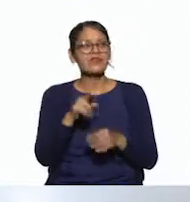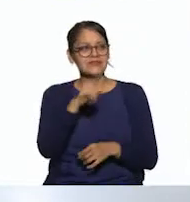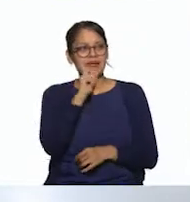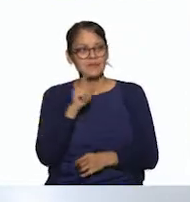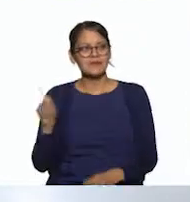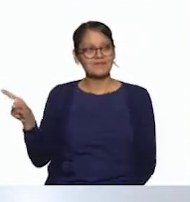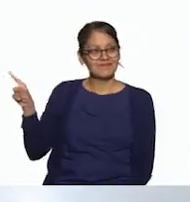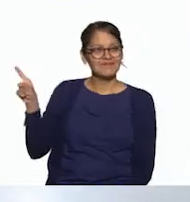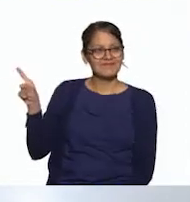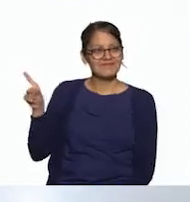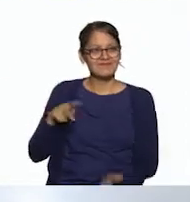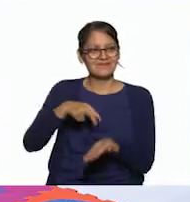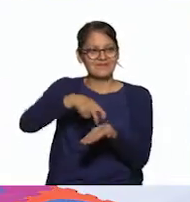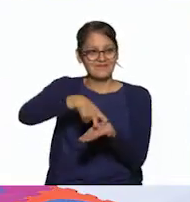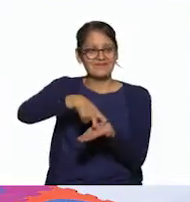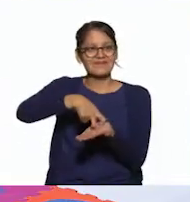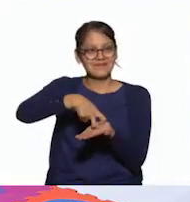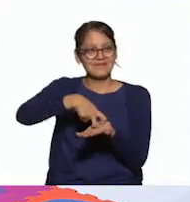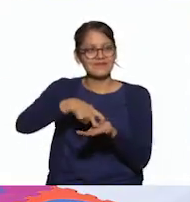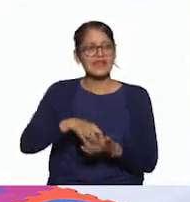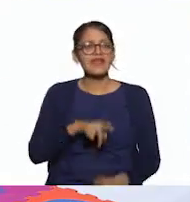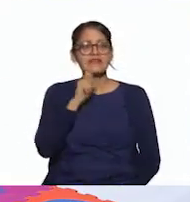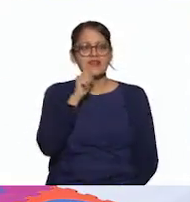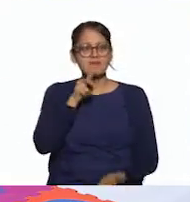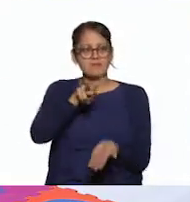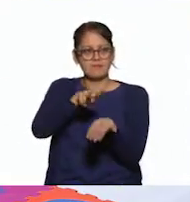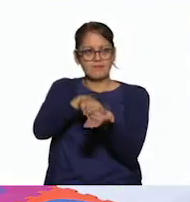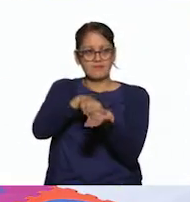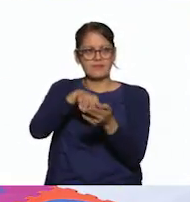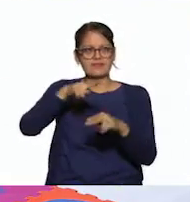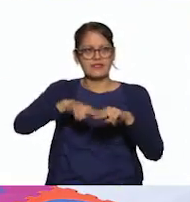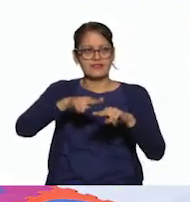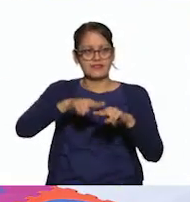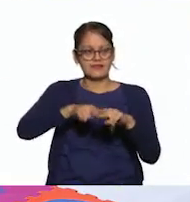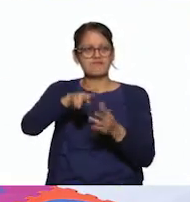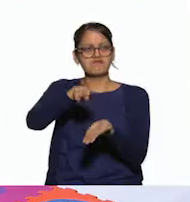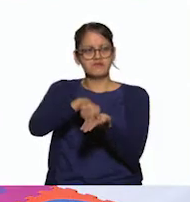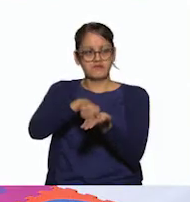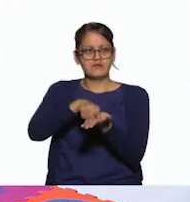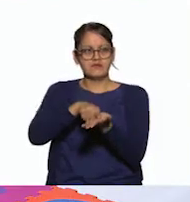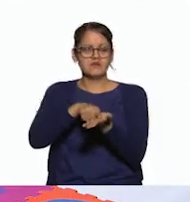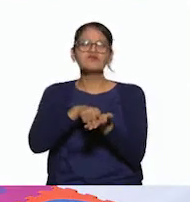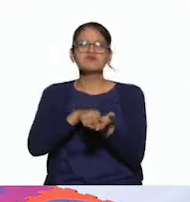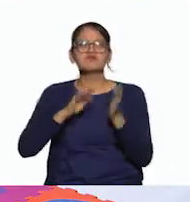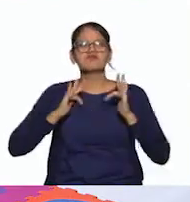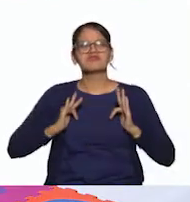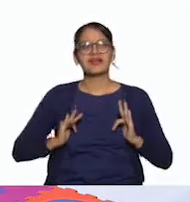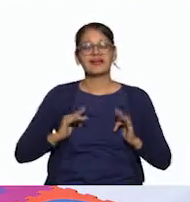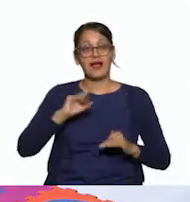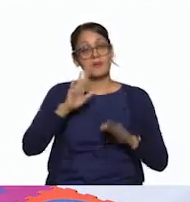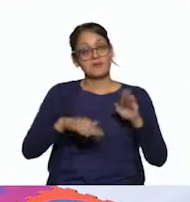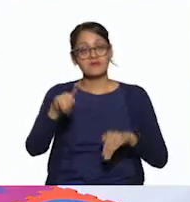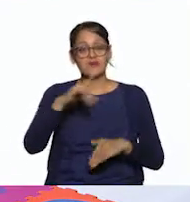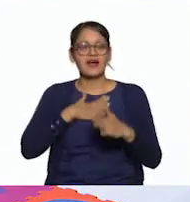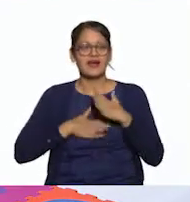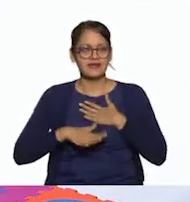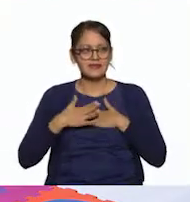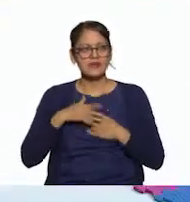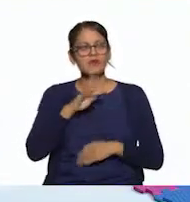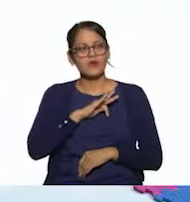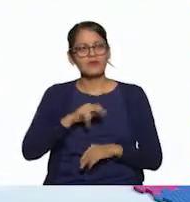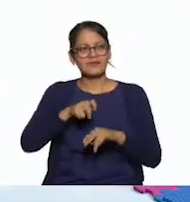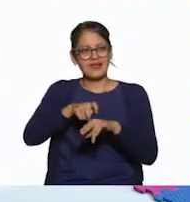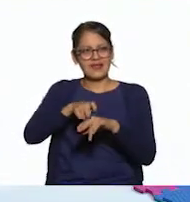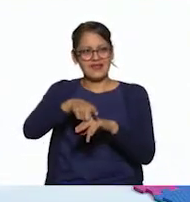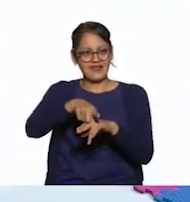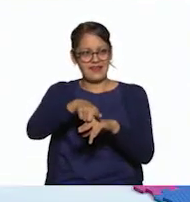estar hincada, uh-huh, puedes estar completamente al ras del piso disfrutando, después del día muy cansado, puedes estar así con la